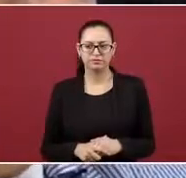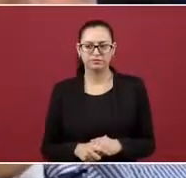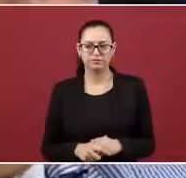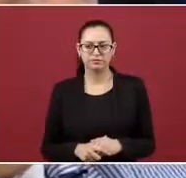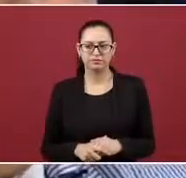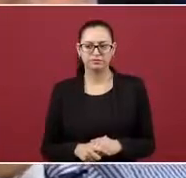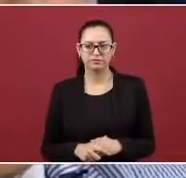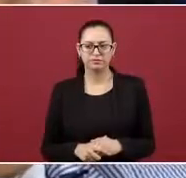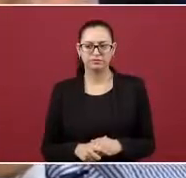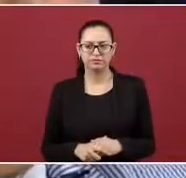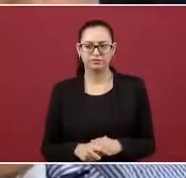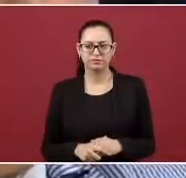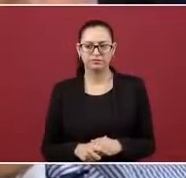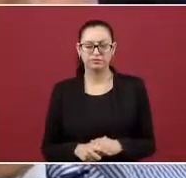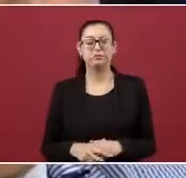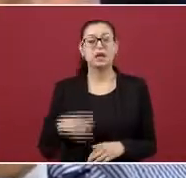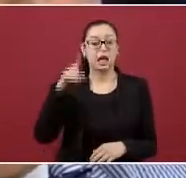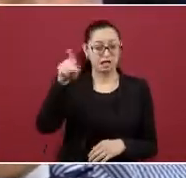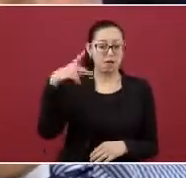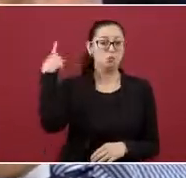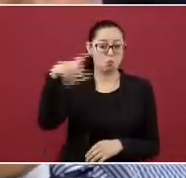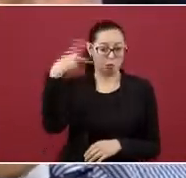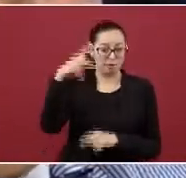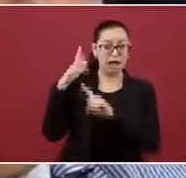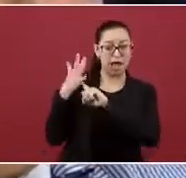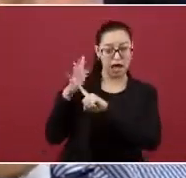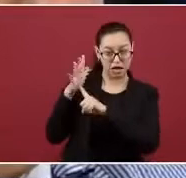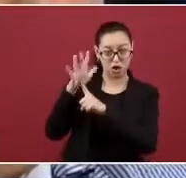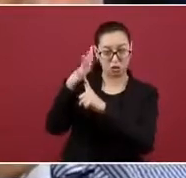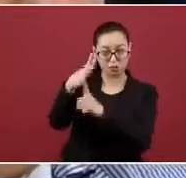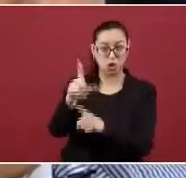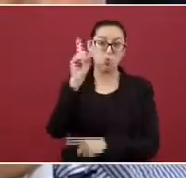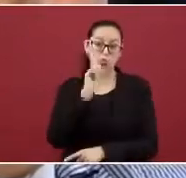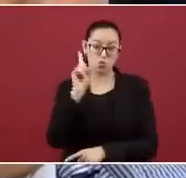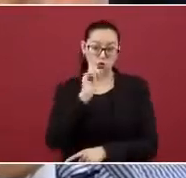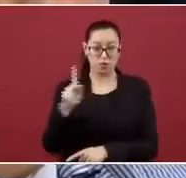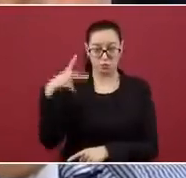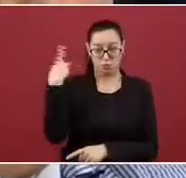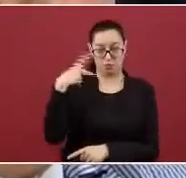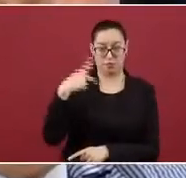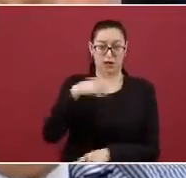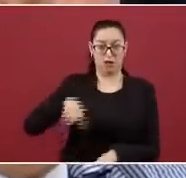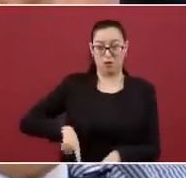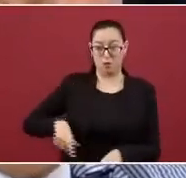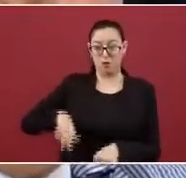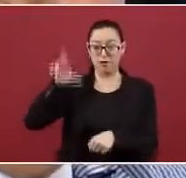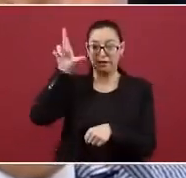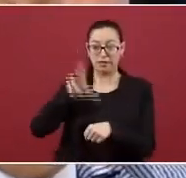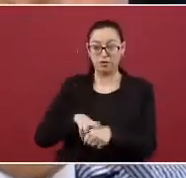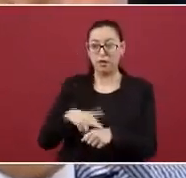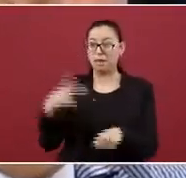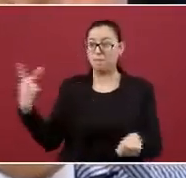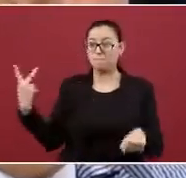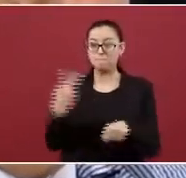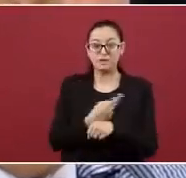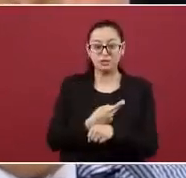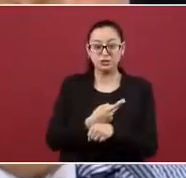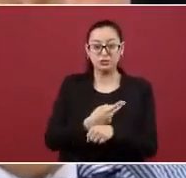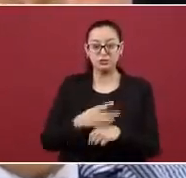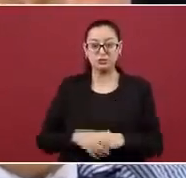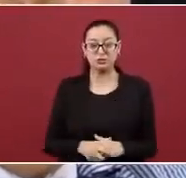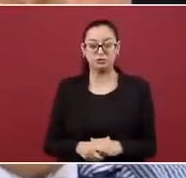en el que viajaba la gobernadora de Puebla. Saber si usted está de acuerdo con esta restricción para no hacer pública esta